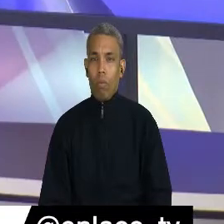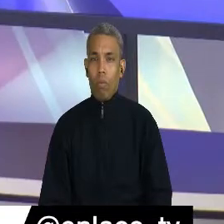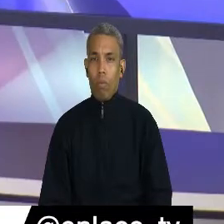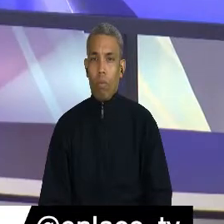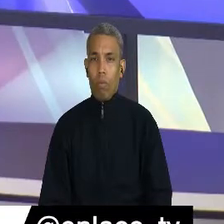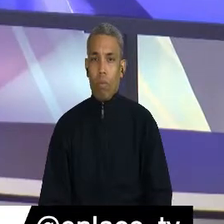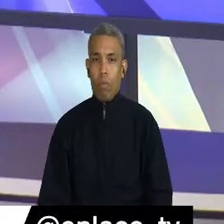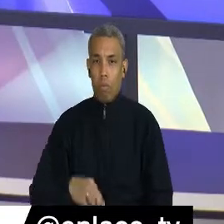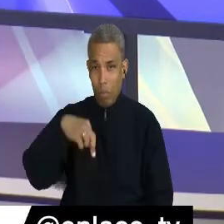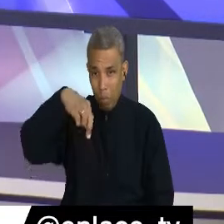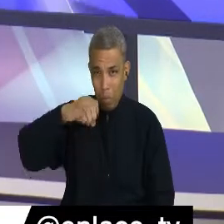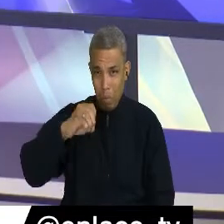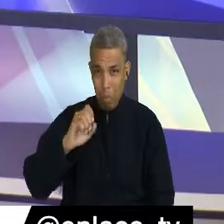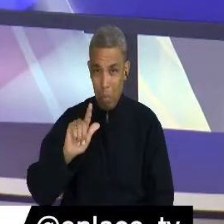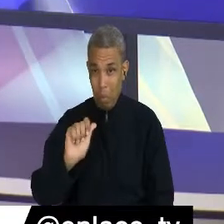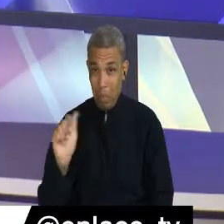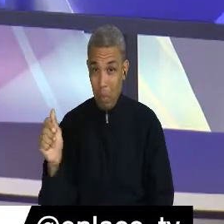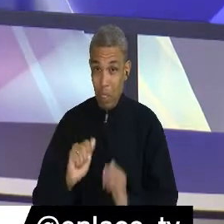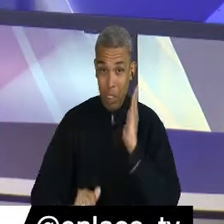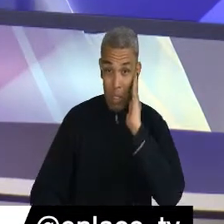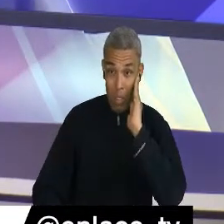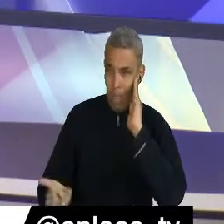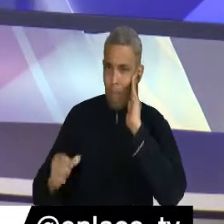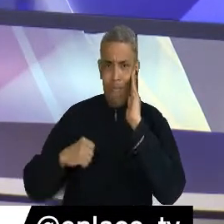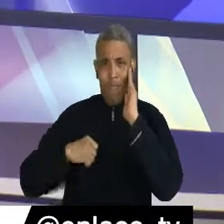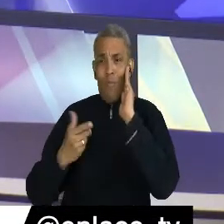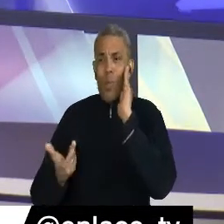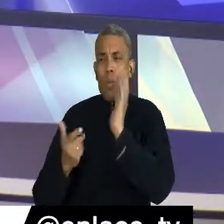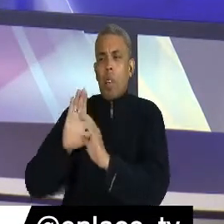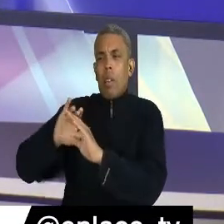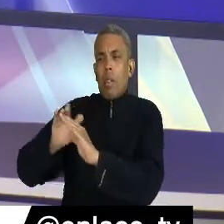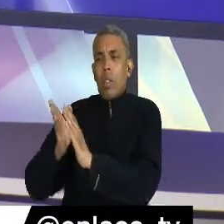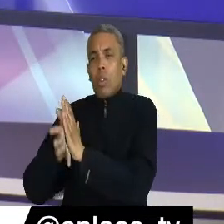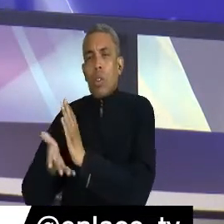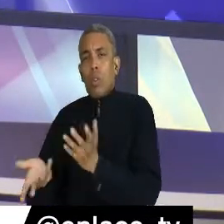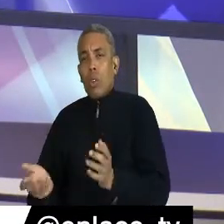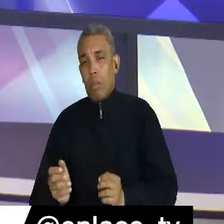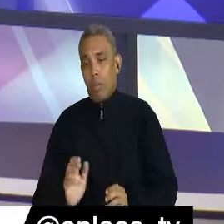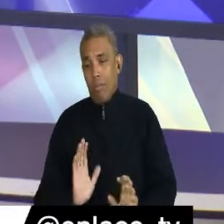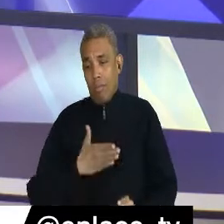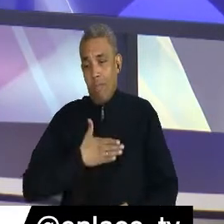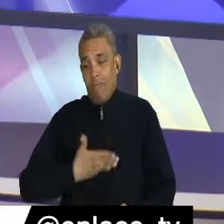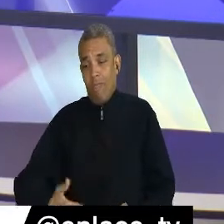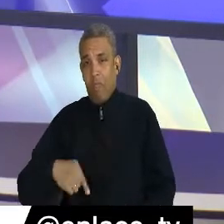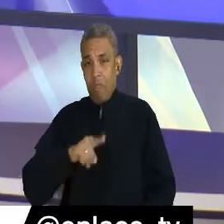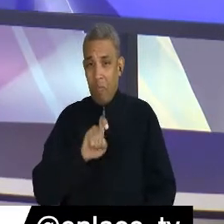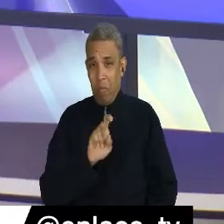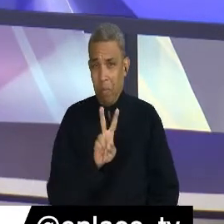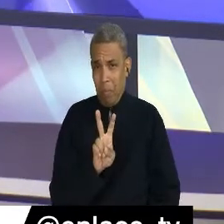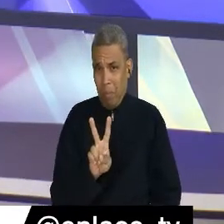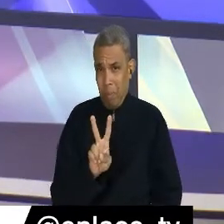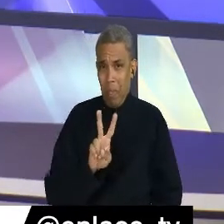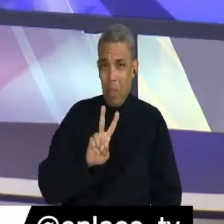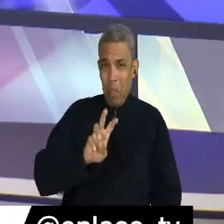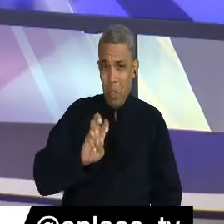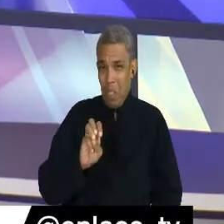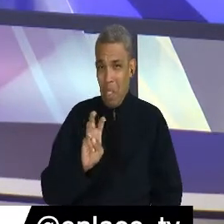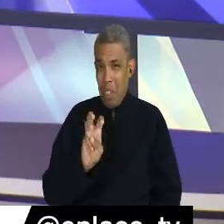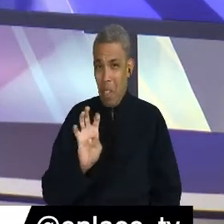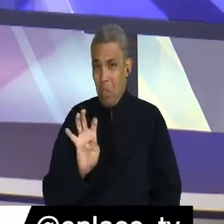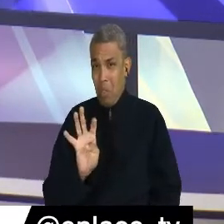Paola no cuenta con un celular para que ustedes puedan comunicarse con ella y hacer llegar sus ayudas. Por eso hemos dispuesto el 622-8095 de Enlace